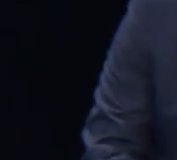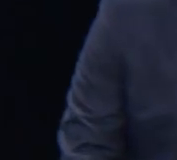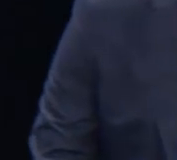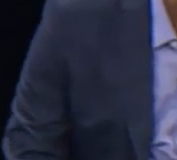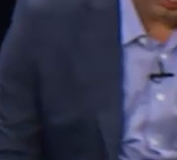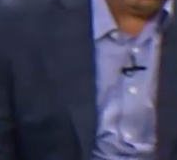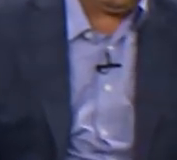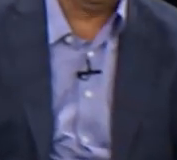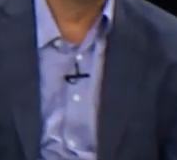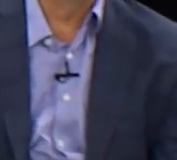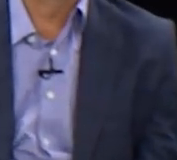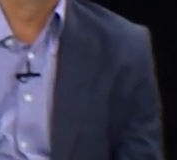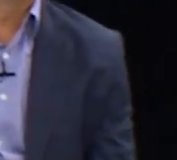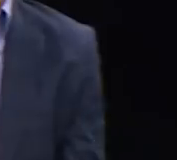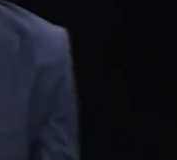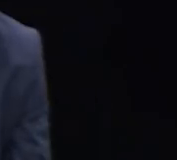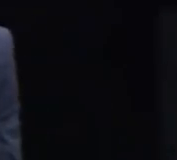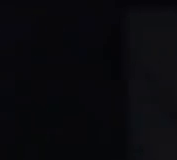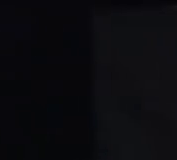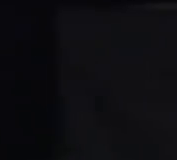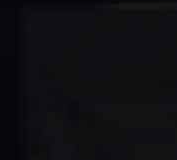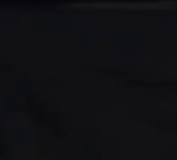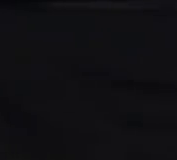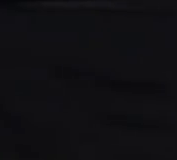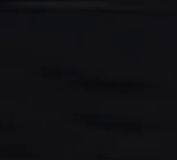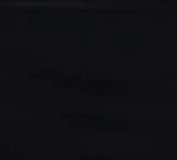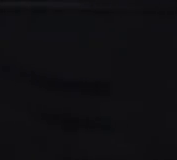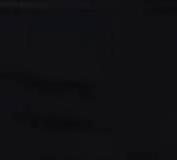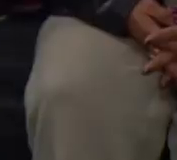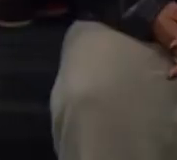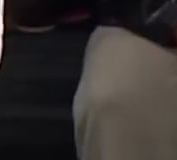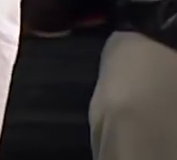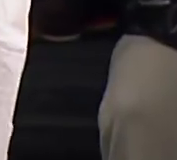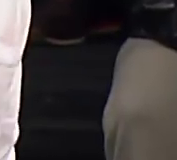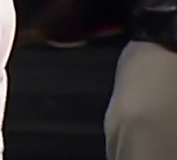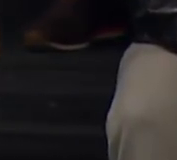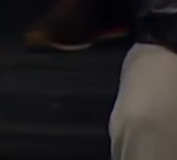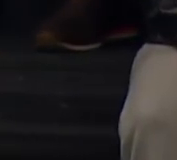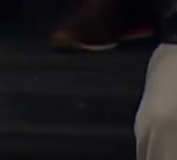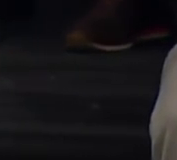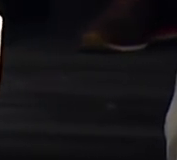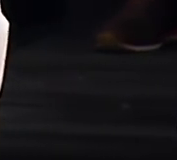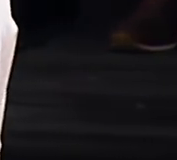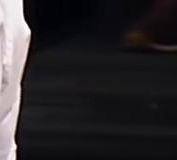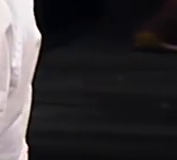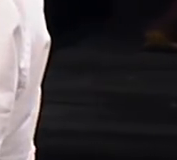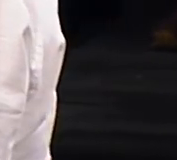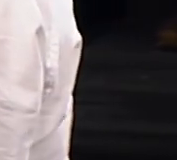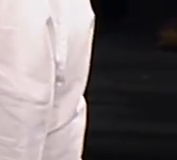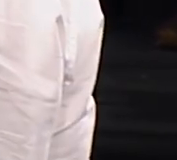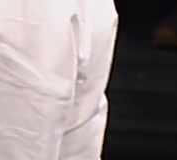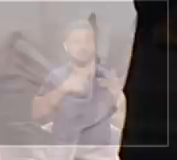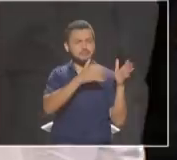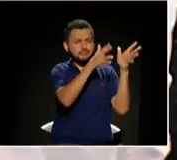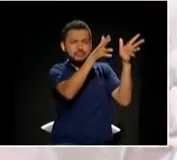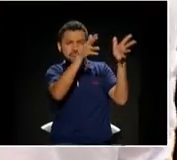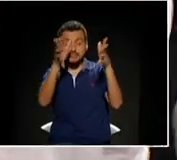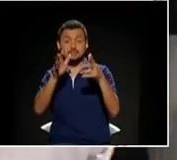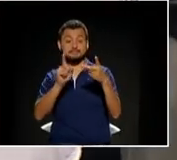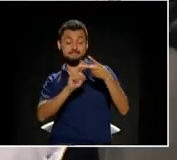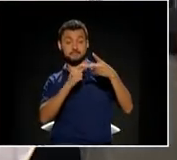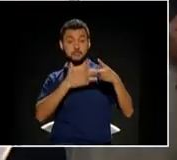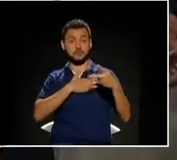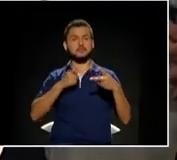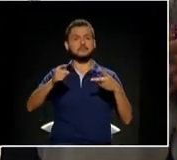educación no no estar educando a personas para el siglo pasado sino para el siglo 21 y que la administración sea amigable tenemos que hacer un plan de choque muy especial